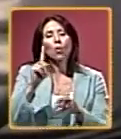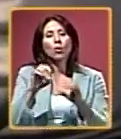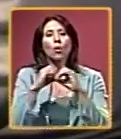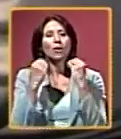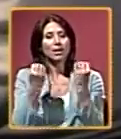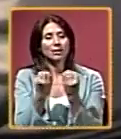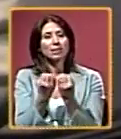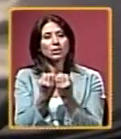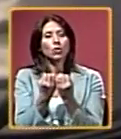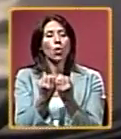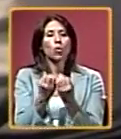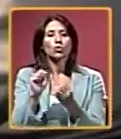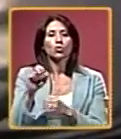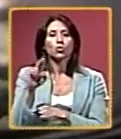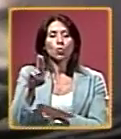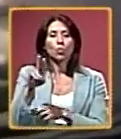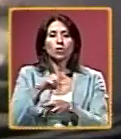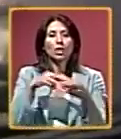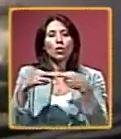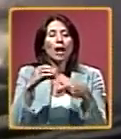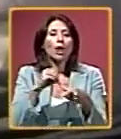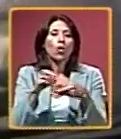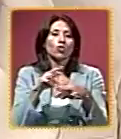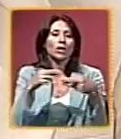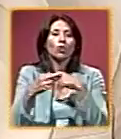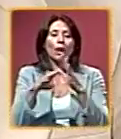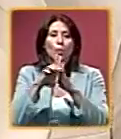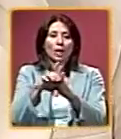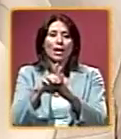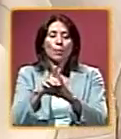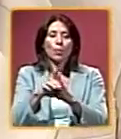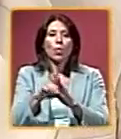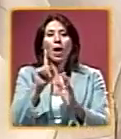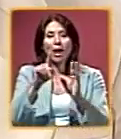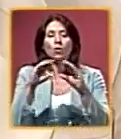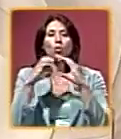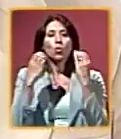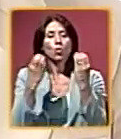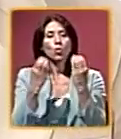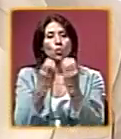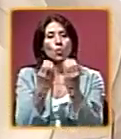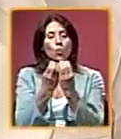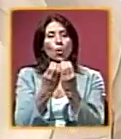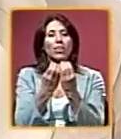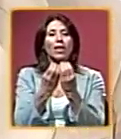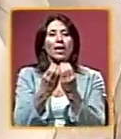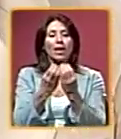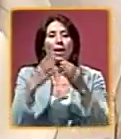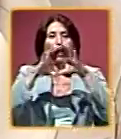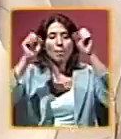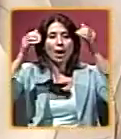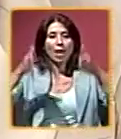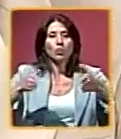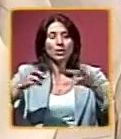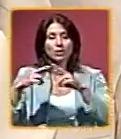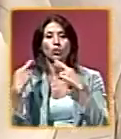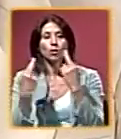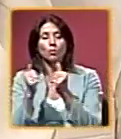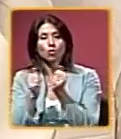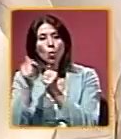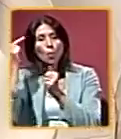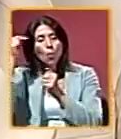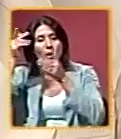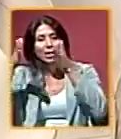organización subregional o regional. Por ejemplo, habemos un grupo de embajadores que nos reunimos con políticos de alto nivel en